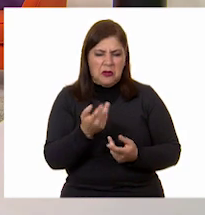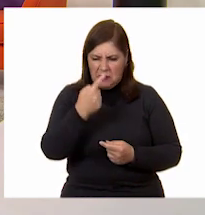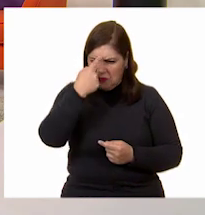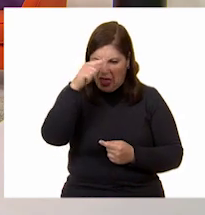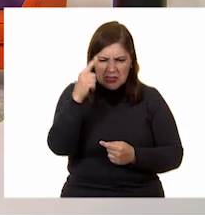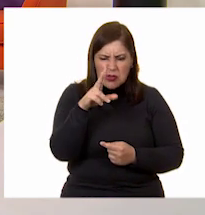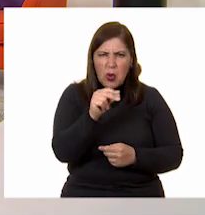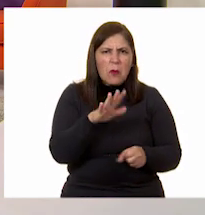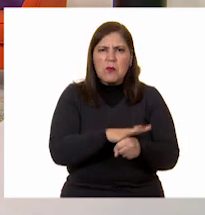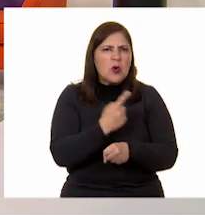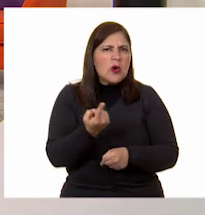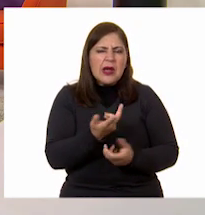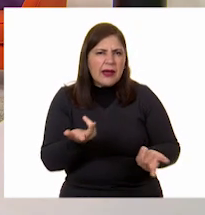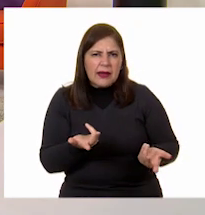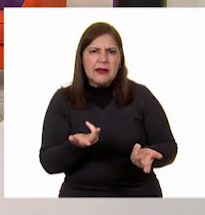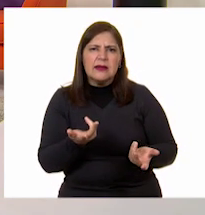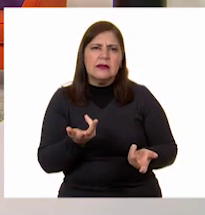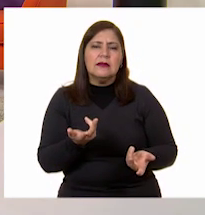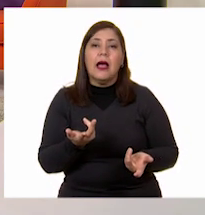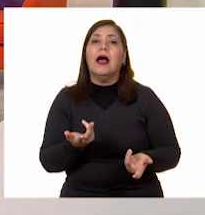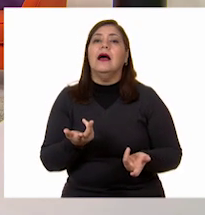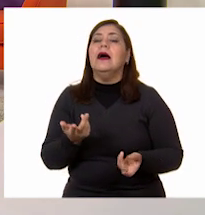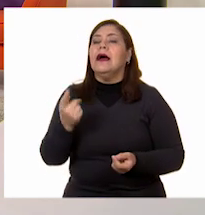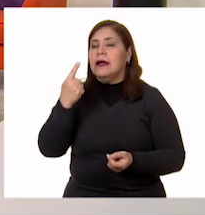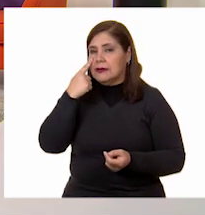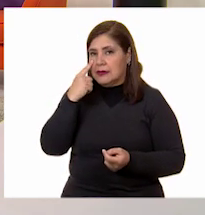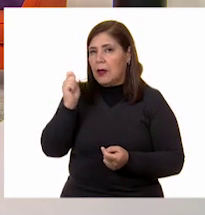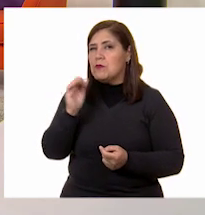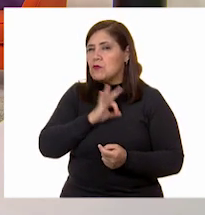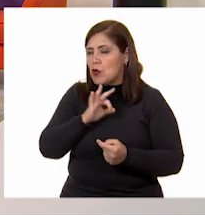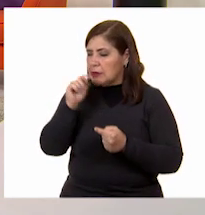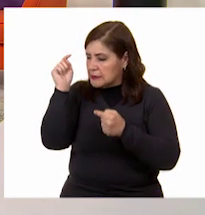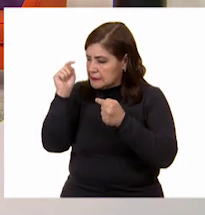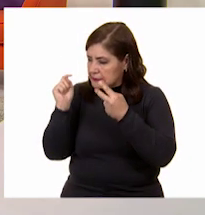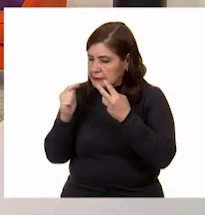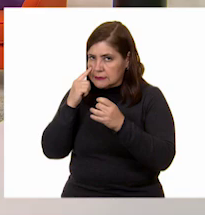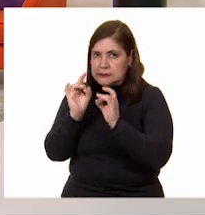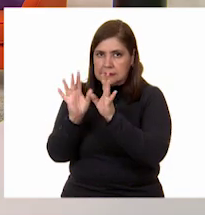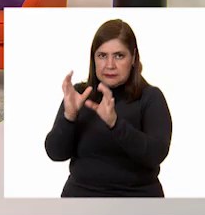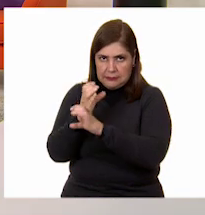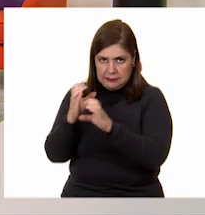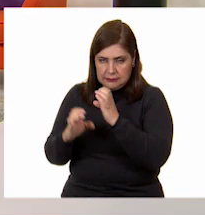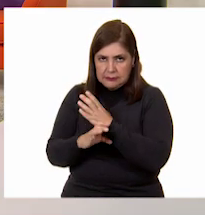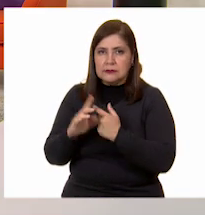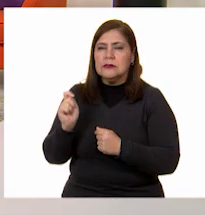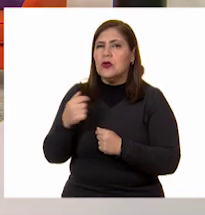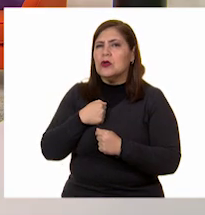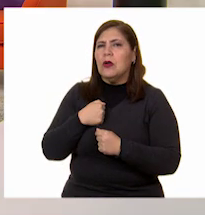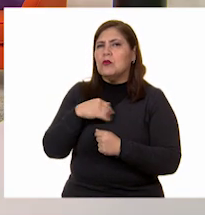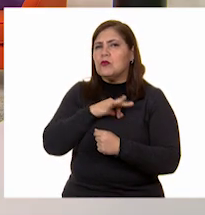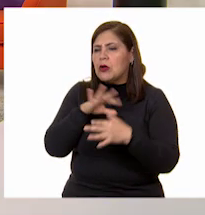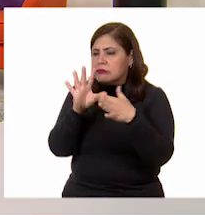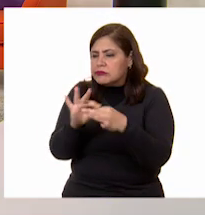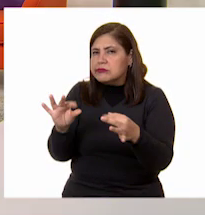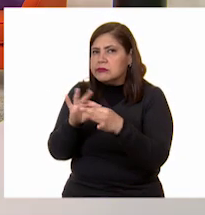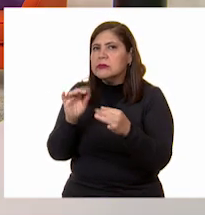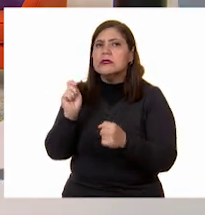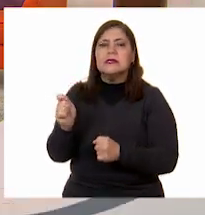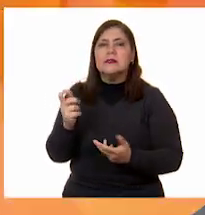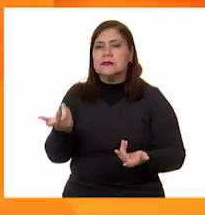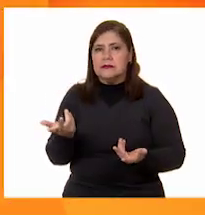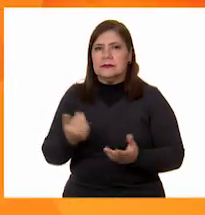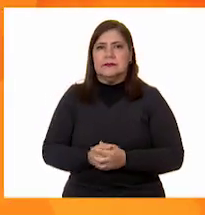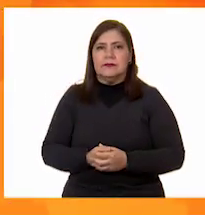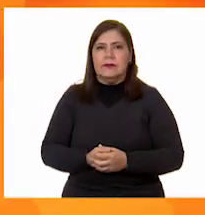fácil? Puede deberse a diferentes causas, pero de manera general te puedo comentar que se debe a